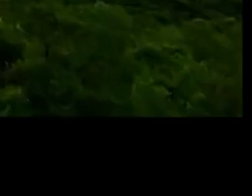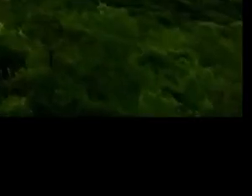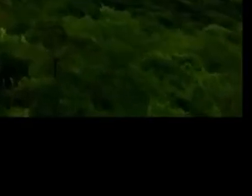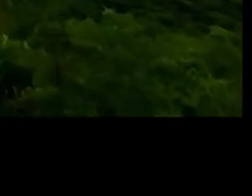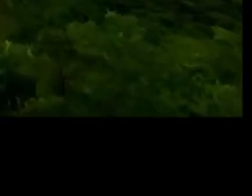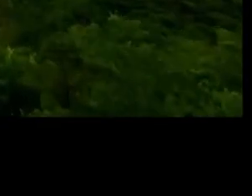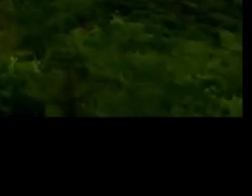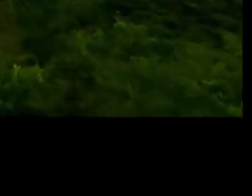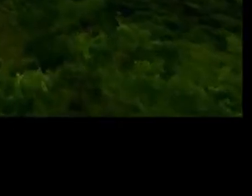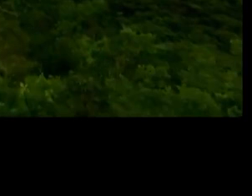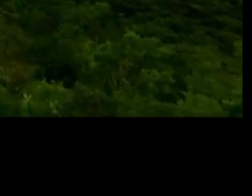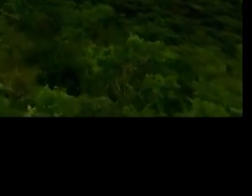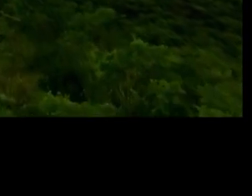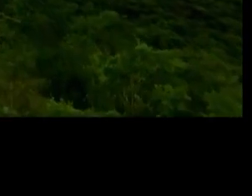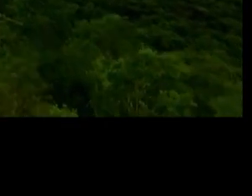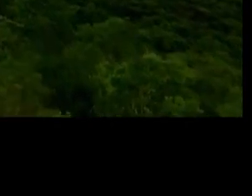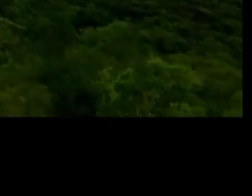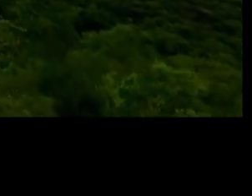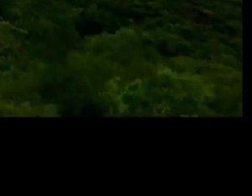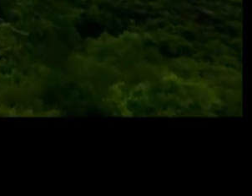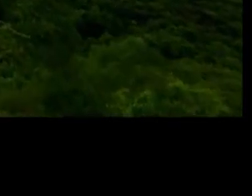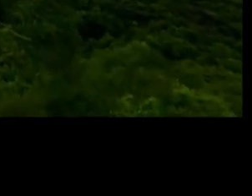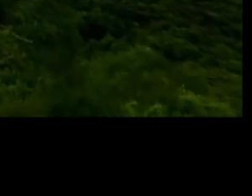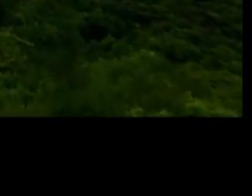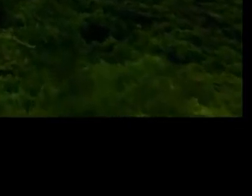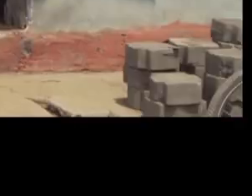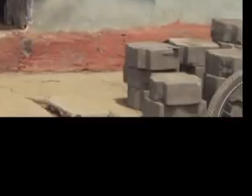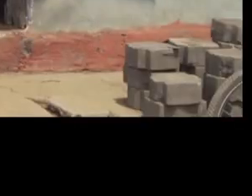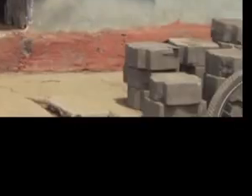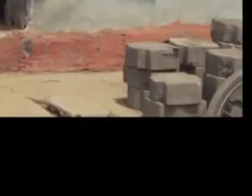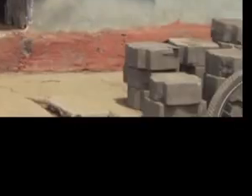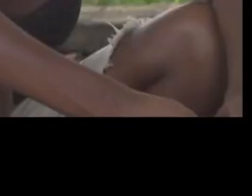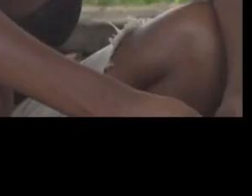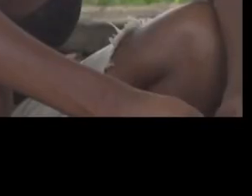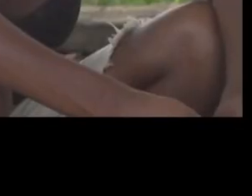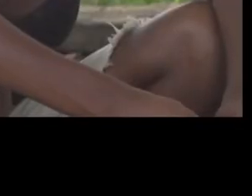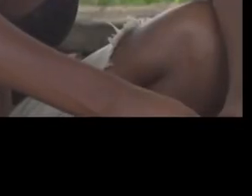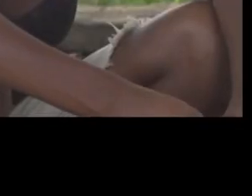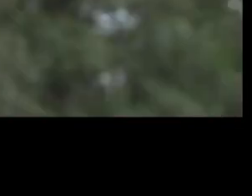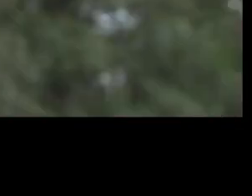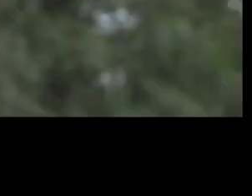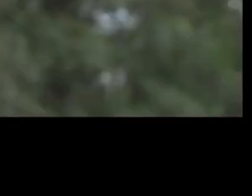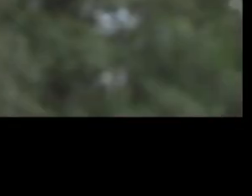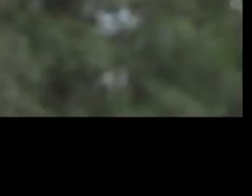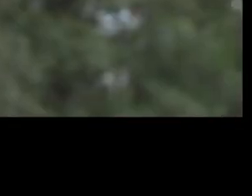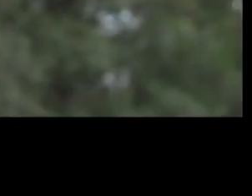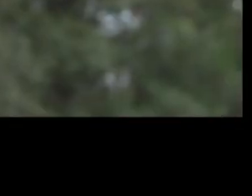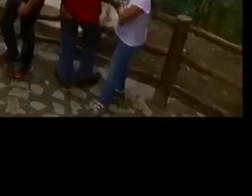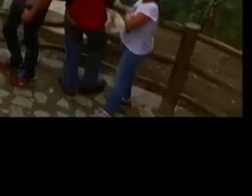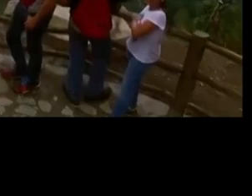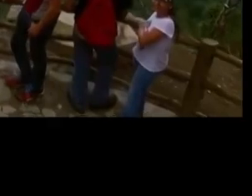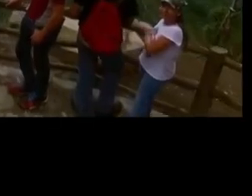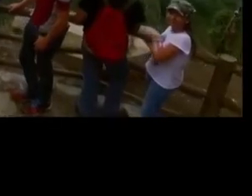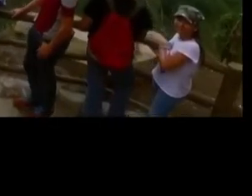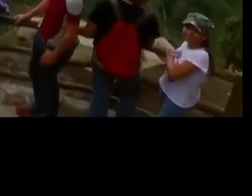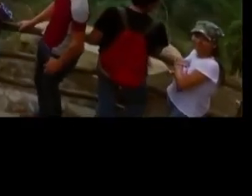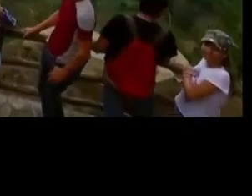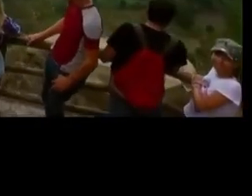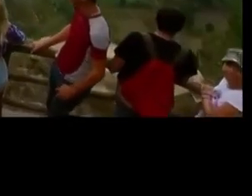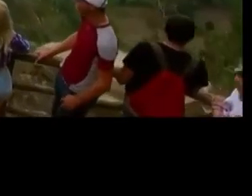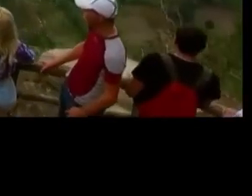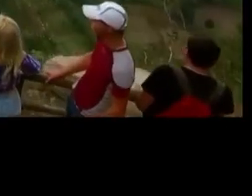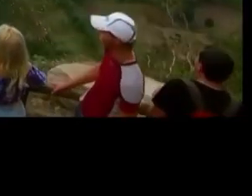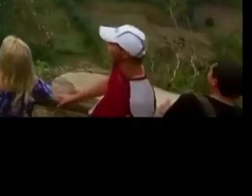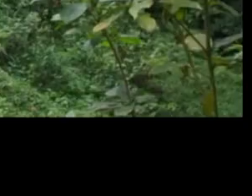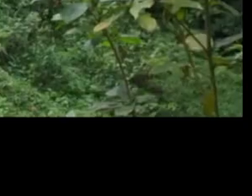los Recursos Naturales y sus reformas establece en su artículo 119 que todos tenemos derecho a disfrutar de un ambiente